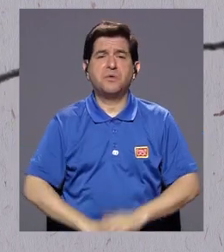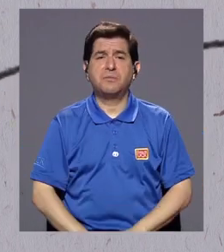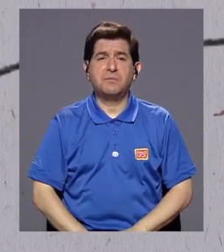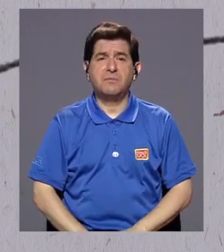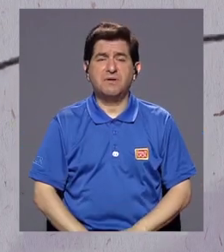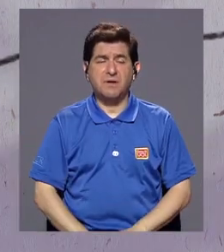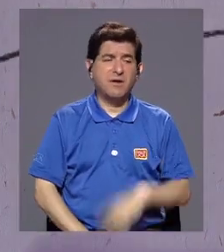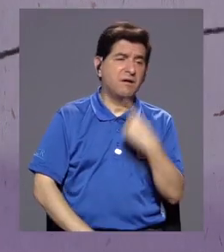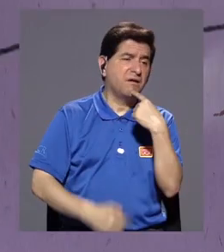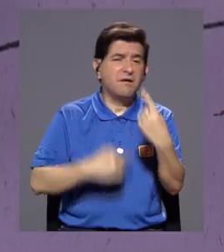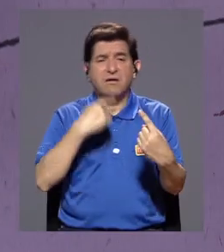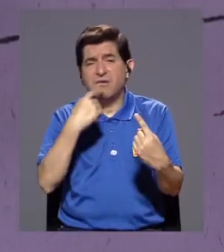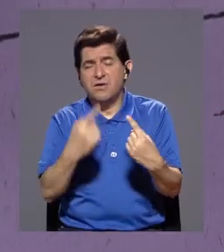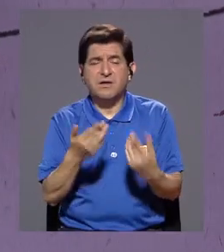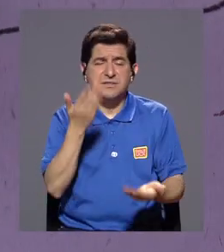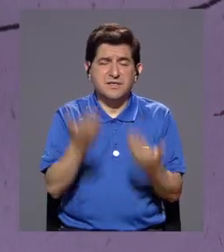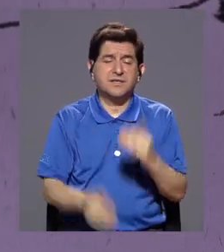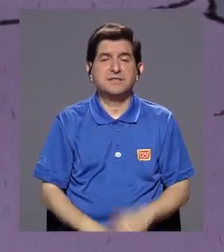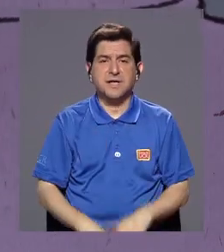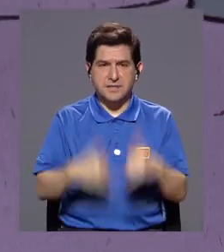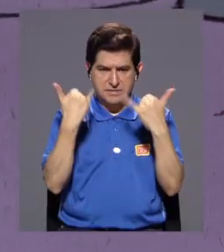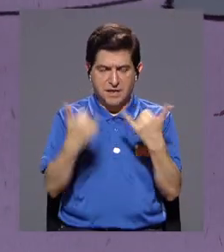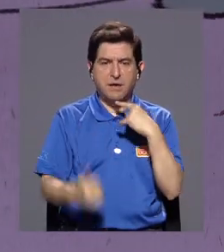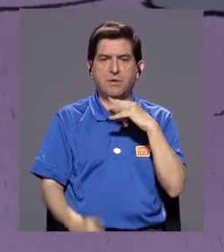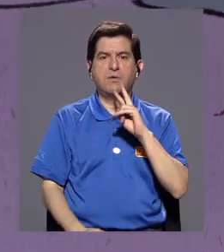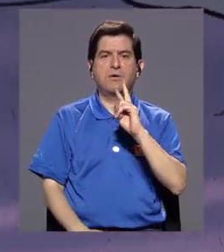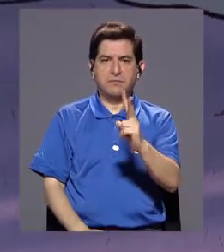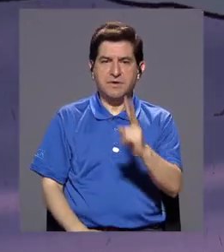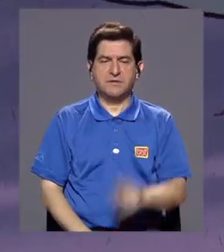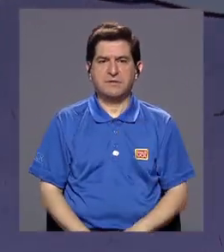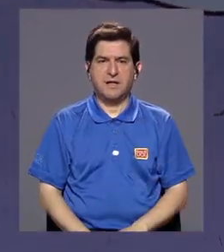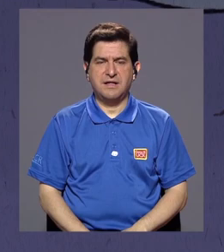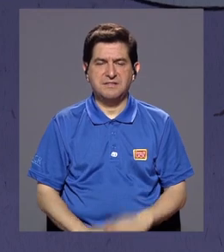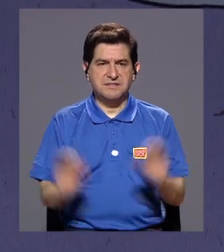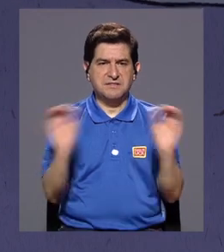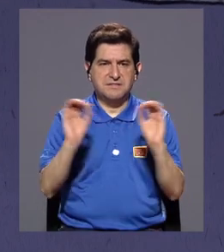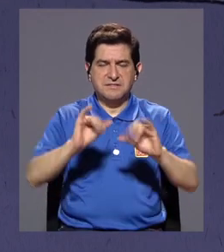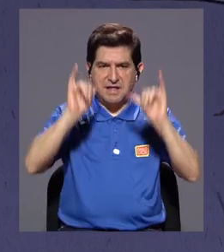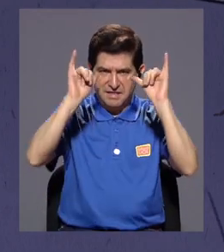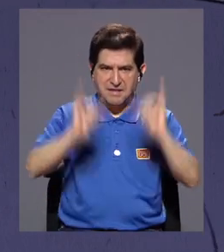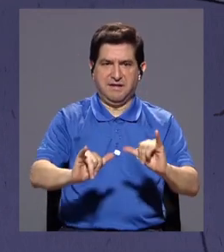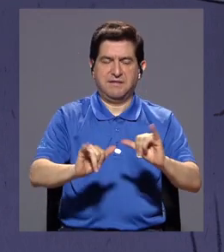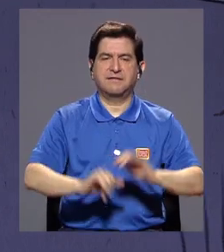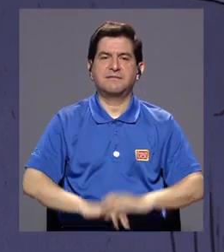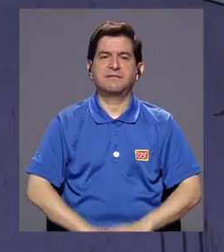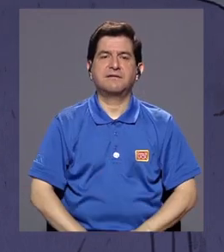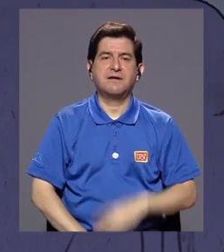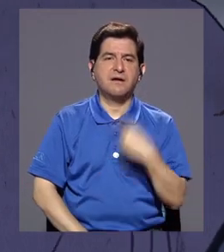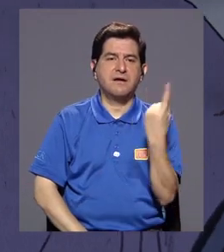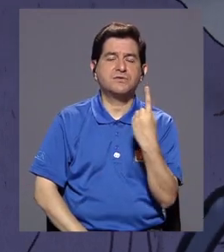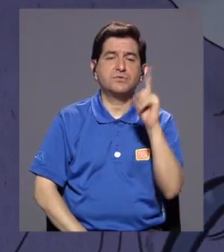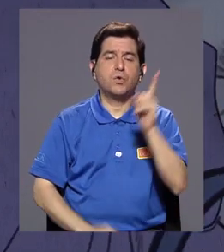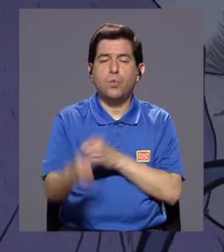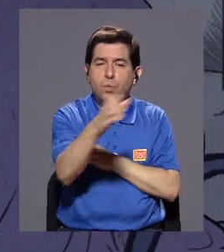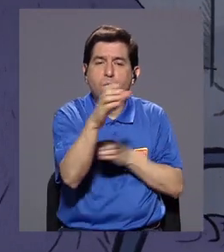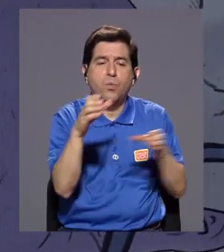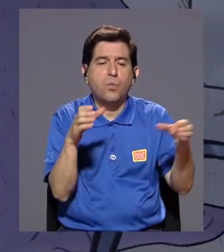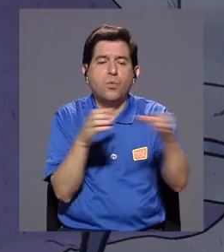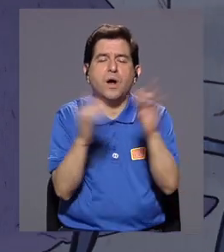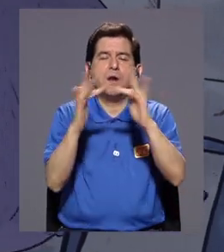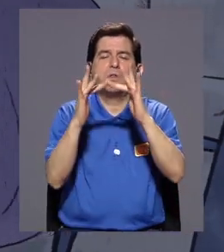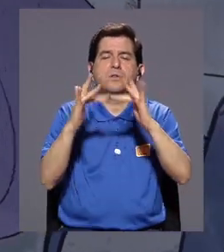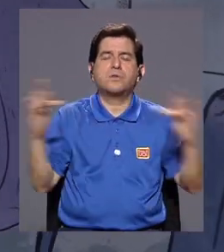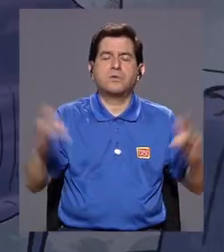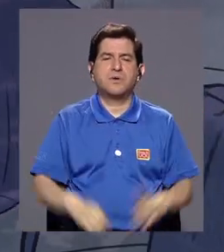nada. Solo un cuarto vacío, lleno de disculpas. Y una soga colgando